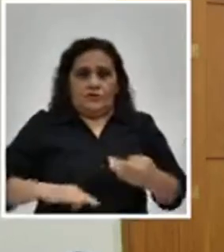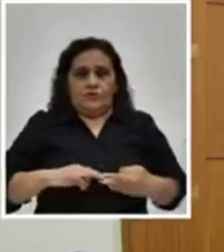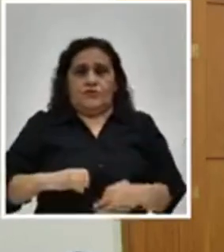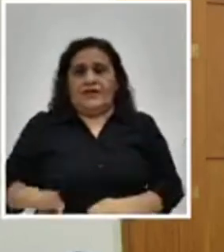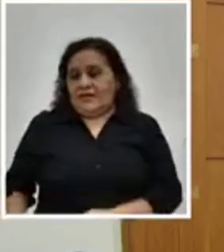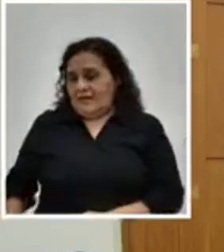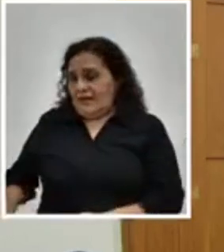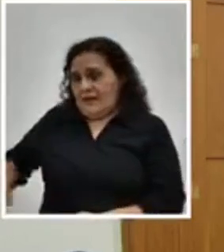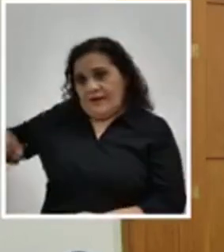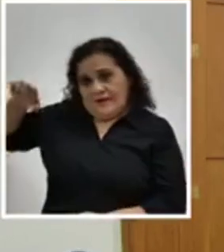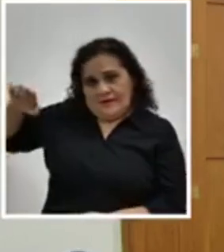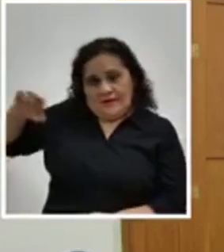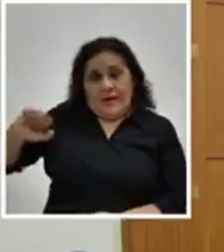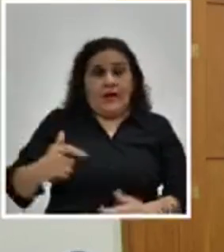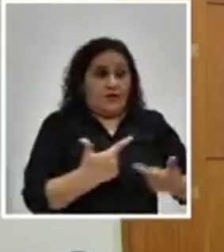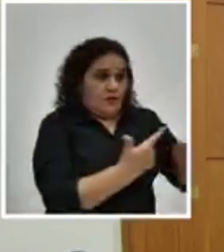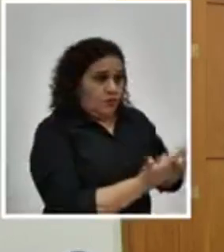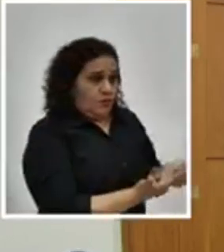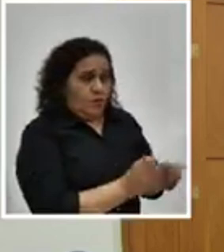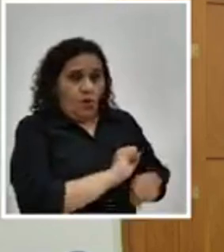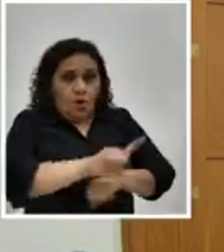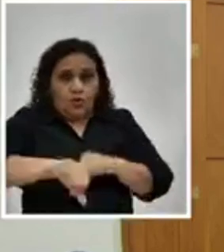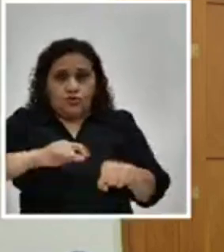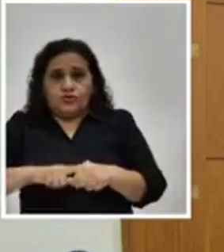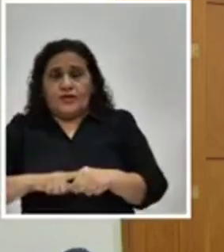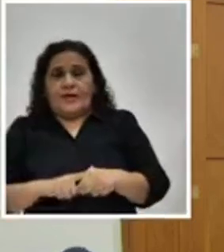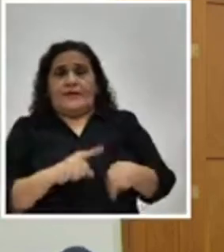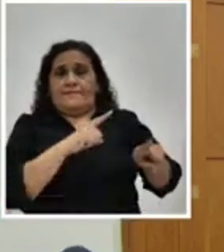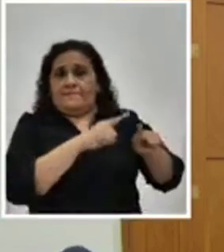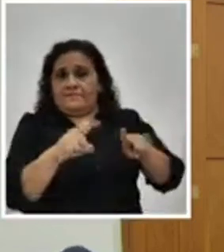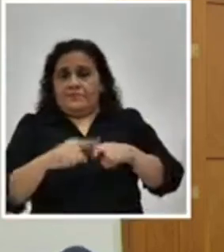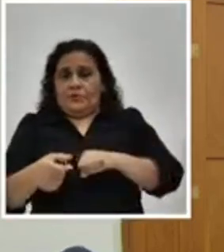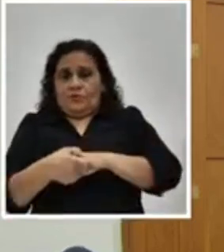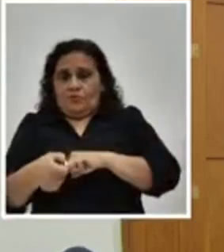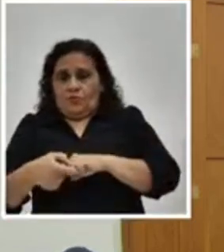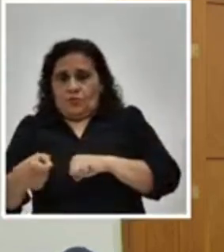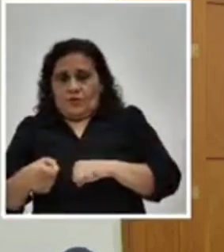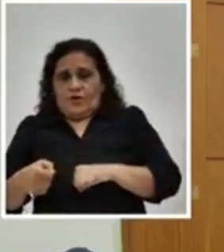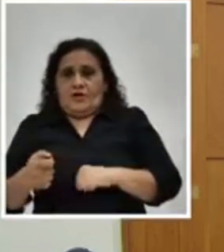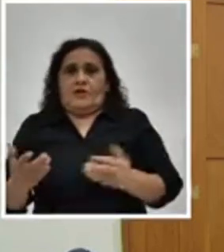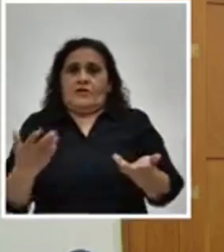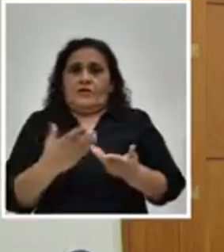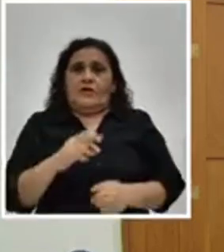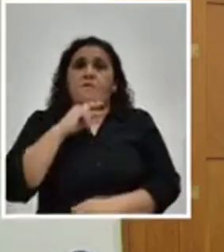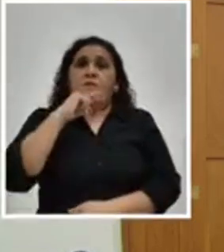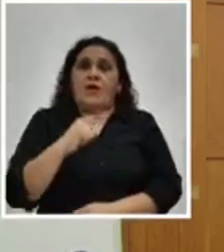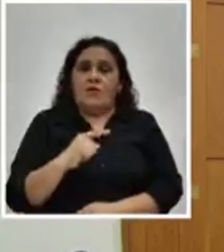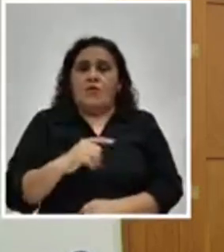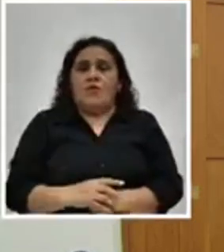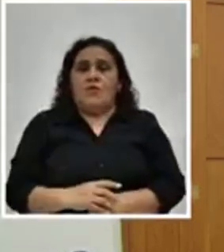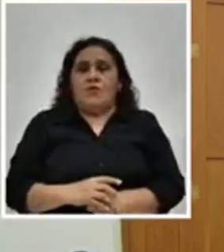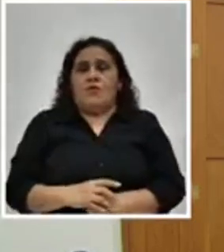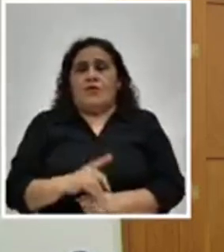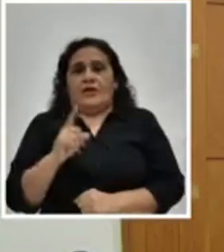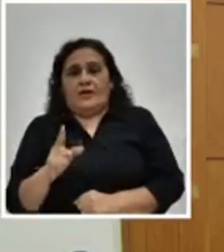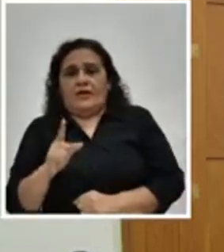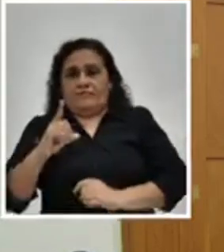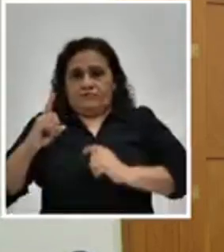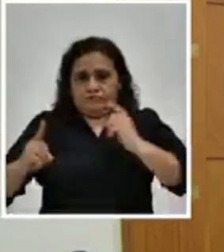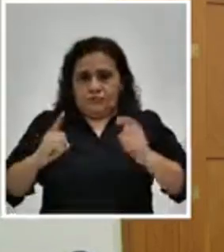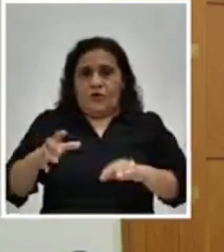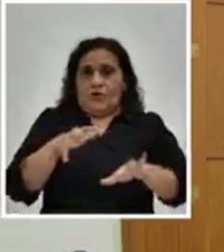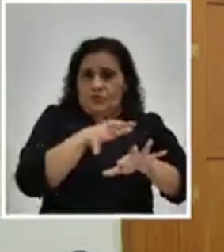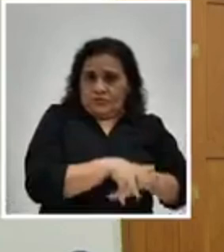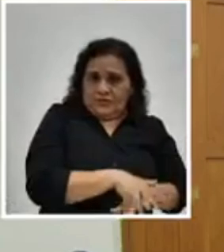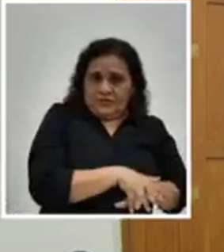edades, grupos sociales y comisarías, se realizaron mejoras en la infraestructura deportiva incluyente y